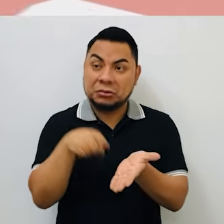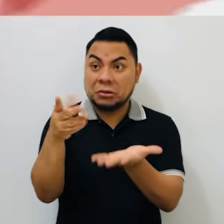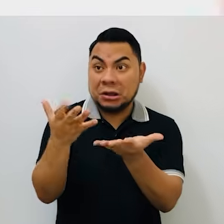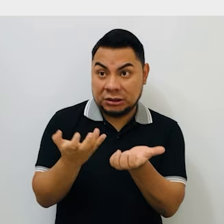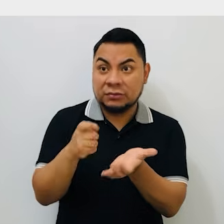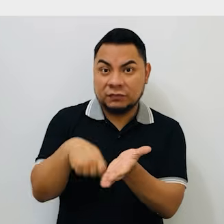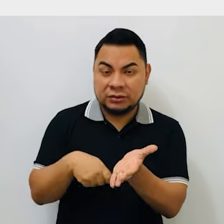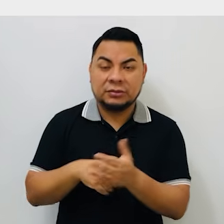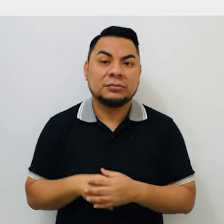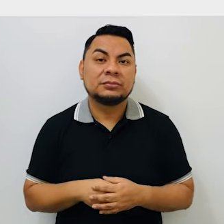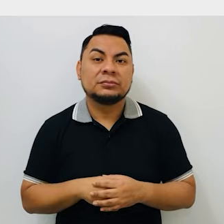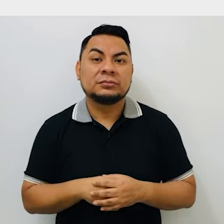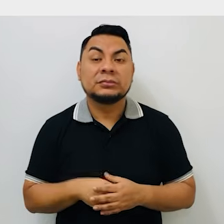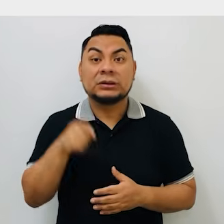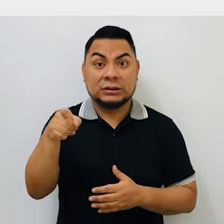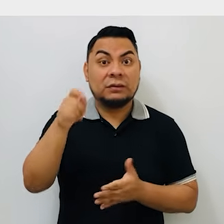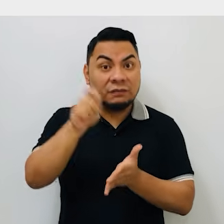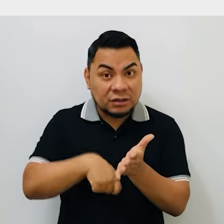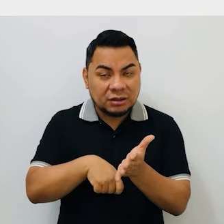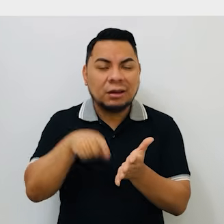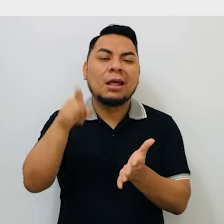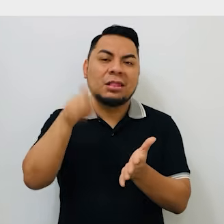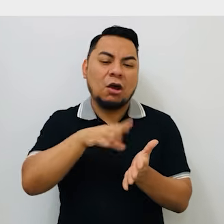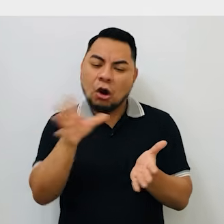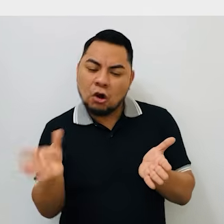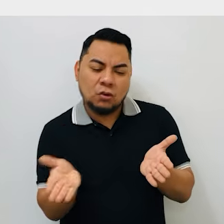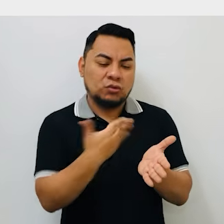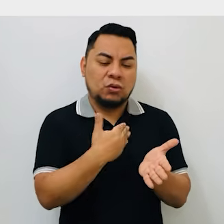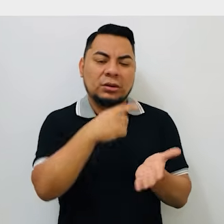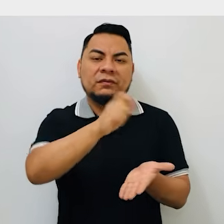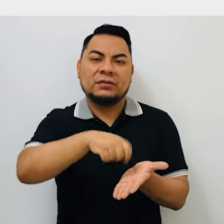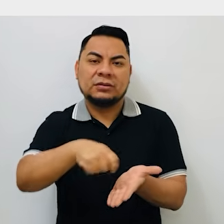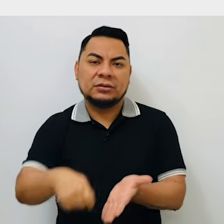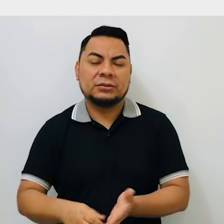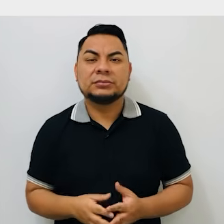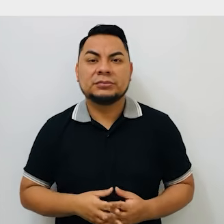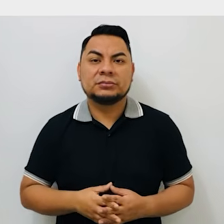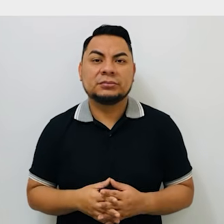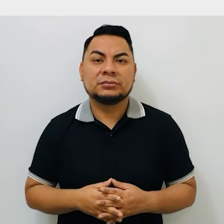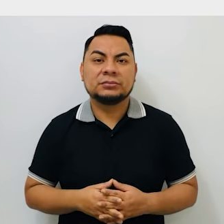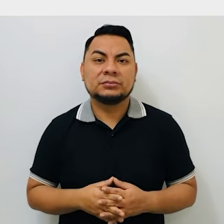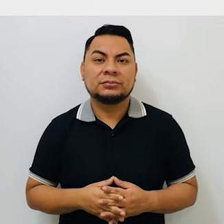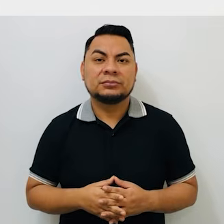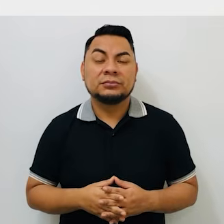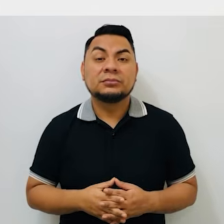mesa, si estos lo desean. Si firman, deben hacerlo en todas las